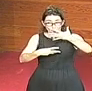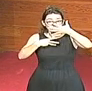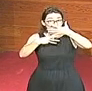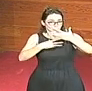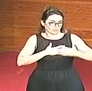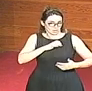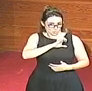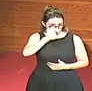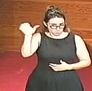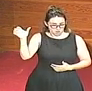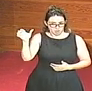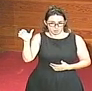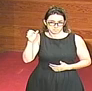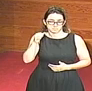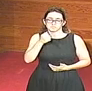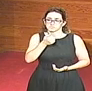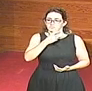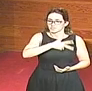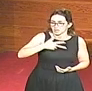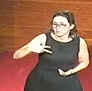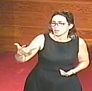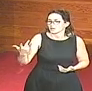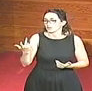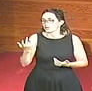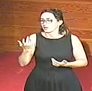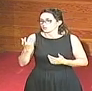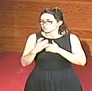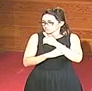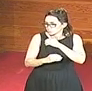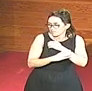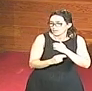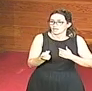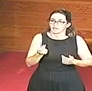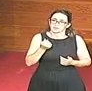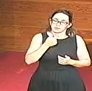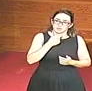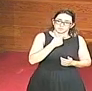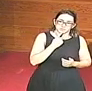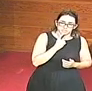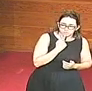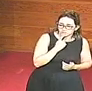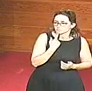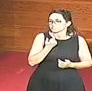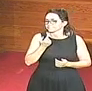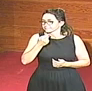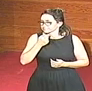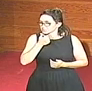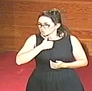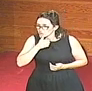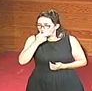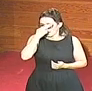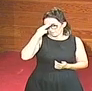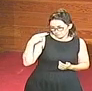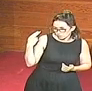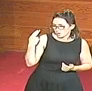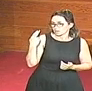Dinamarca, Suecia, Estonia, Finlandia, Irlanda, Portugal y Lituania. Esos son los países según la clasificación